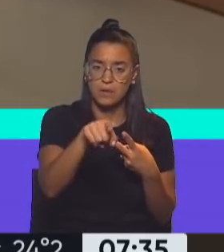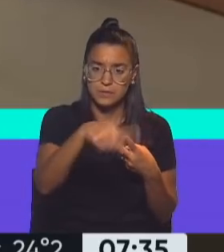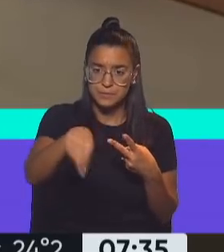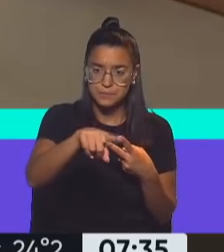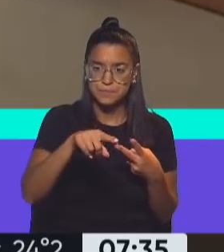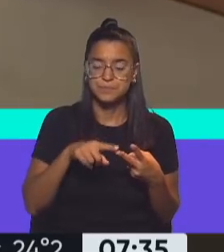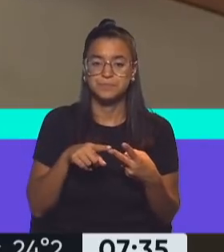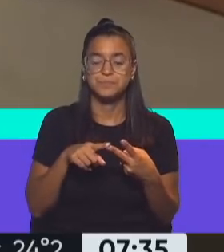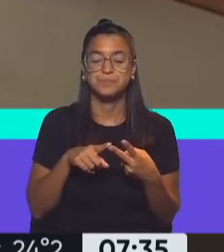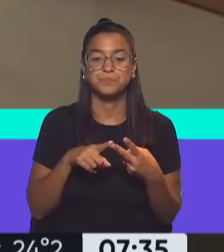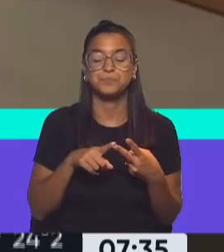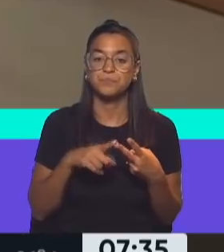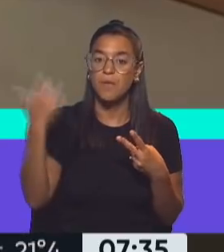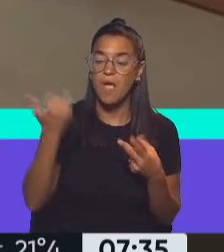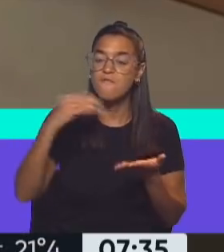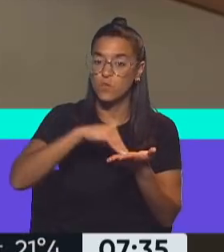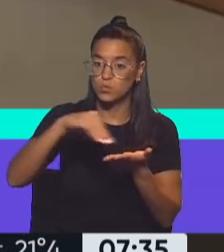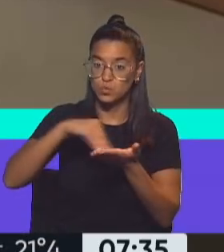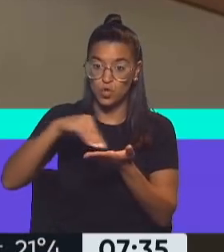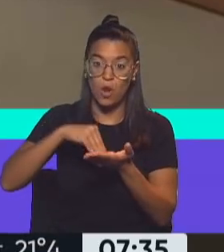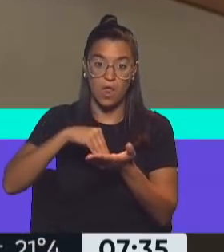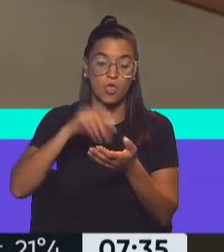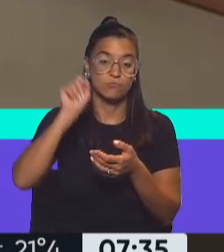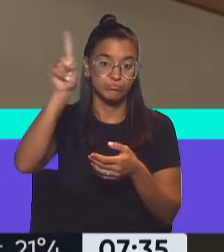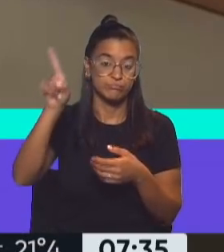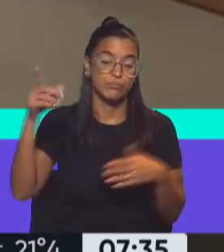tenemos varios funcionarios de Vidal,